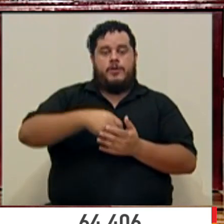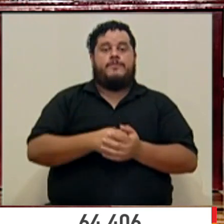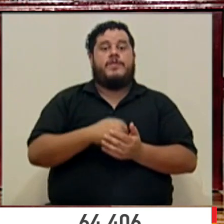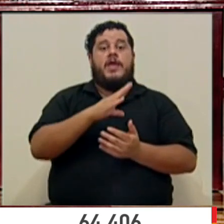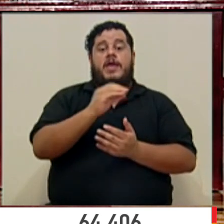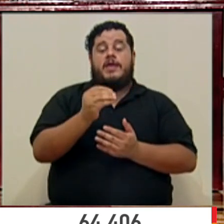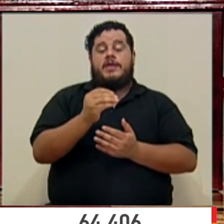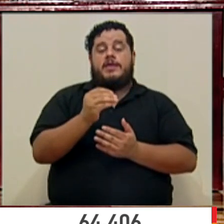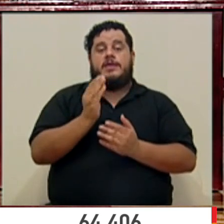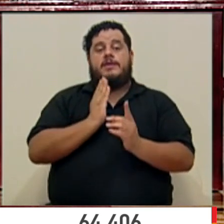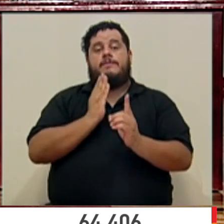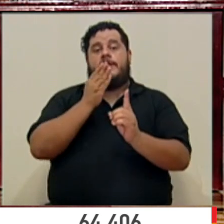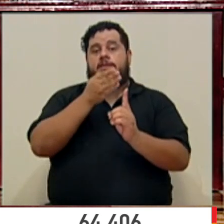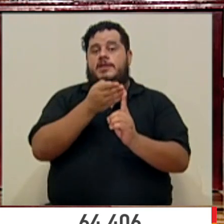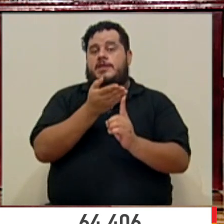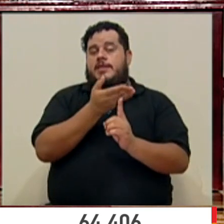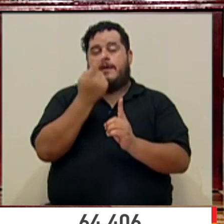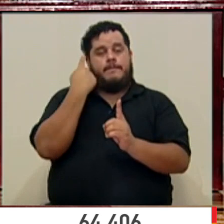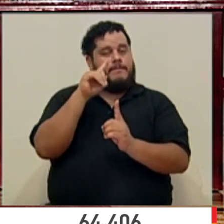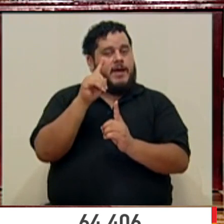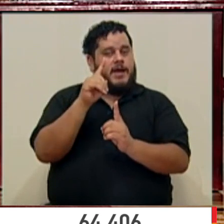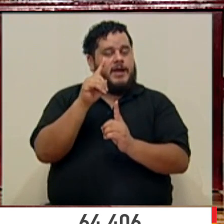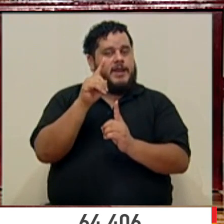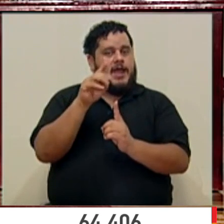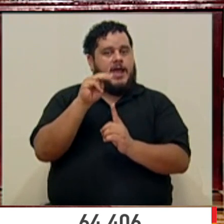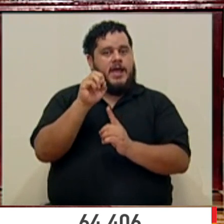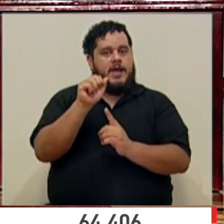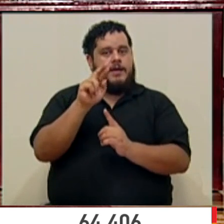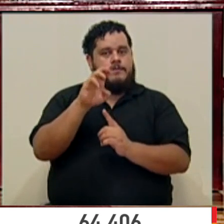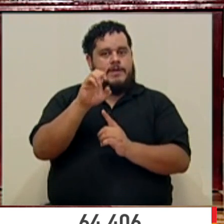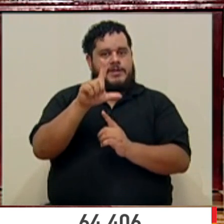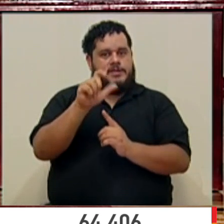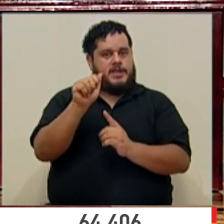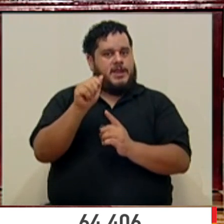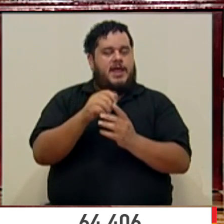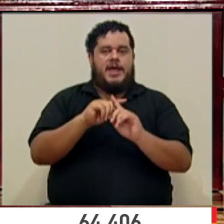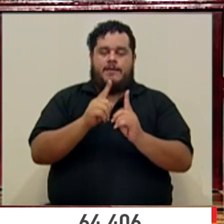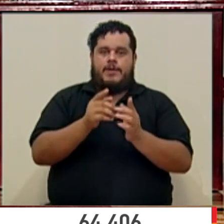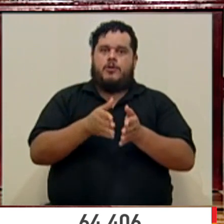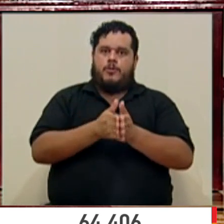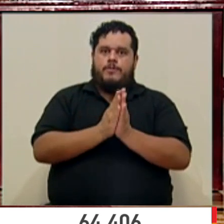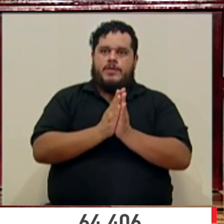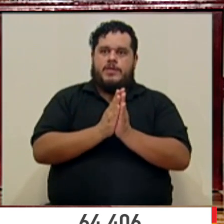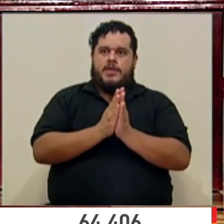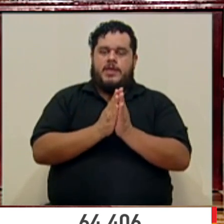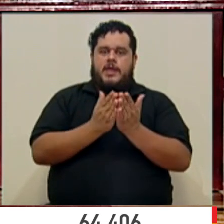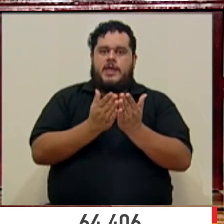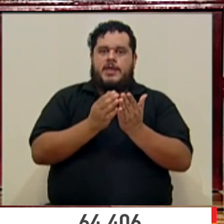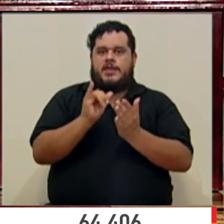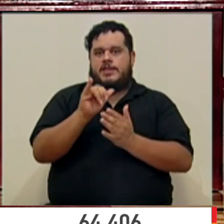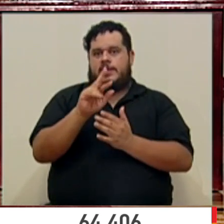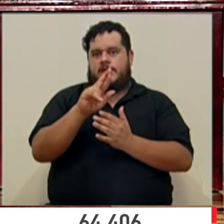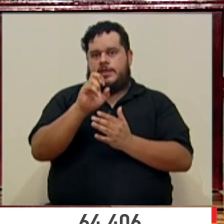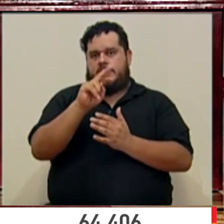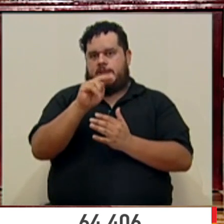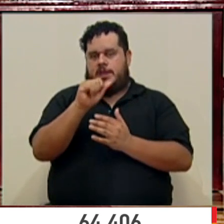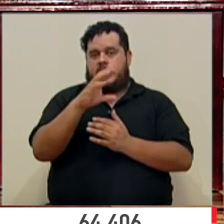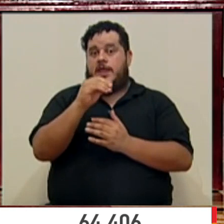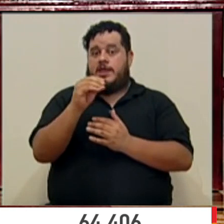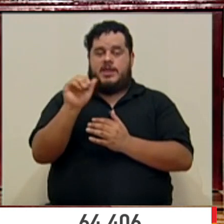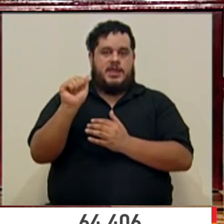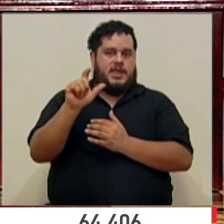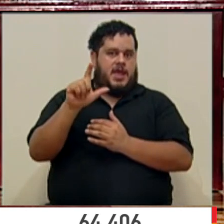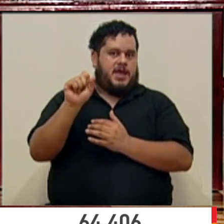y va dirigida para doña Marcela. Sin embargo, solicita que si doña Irene y don